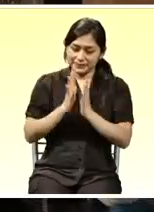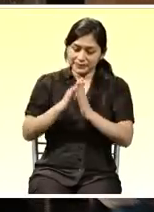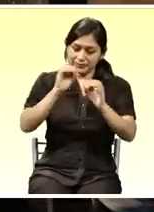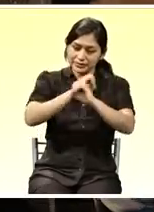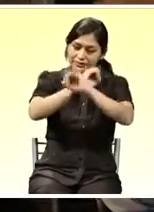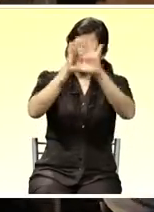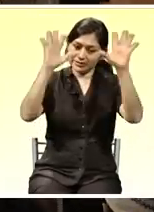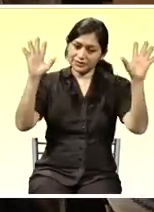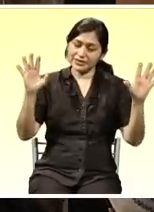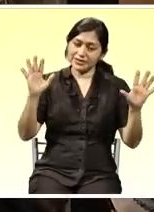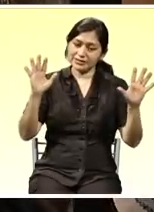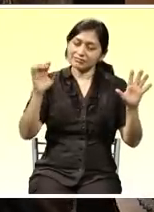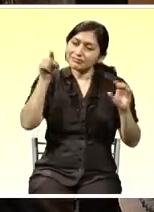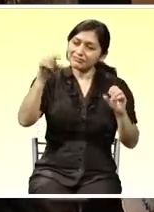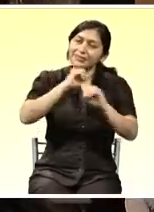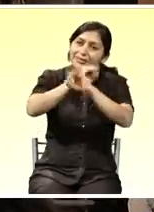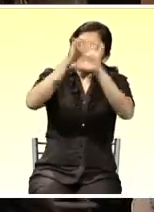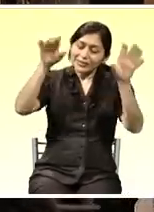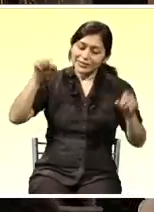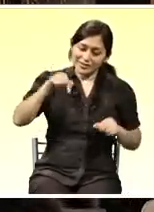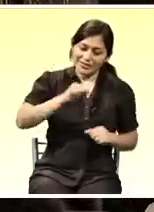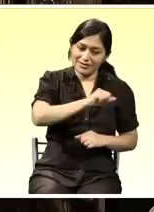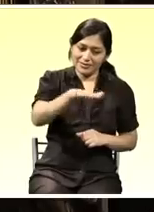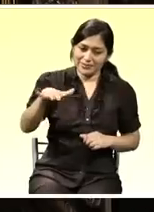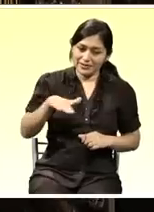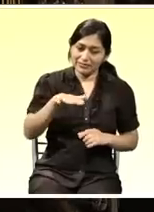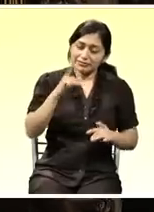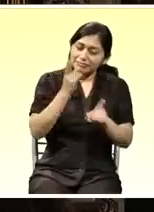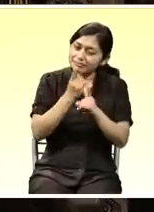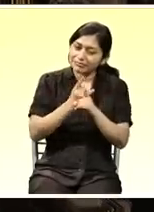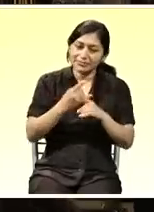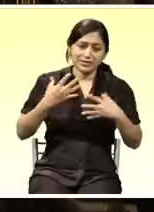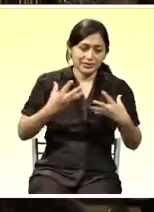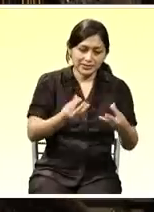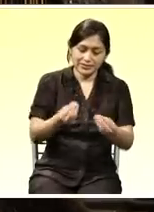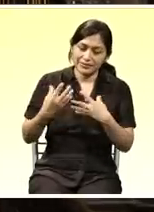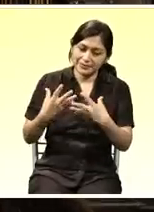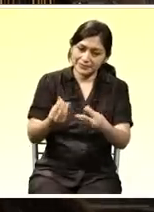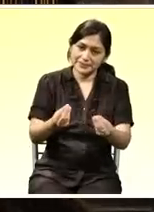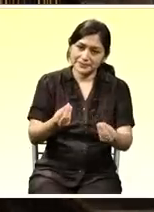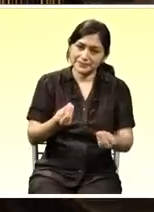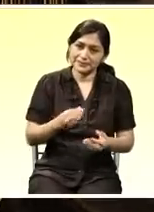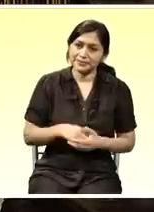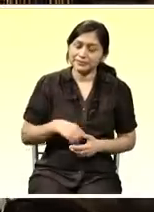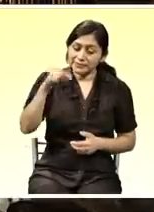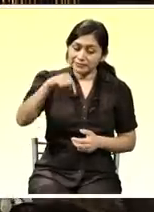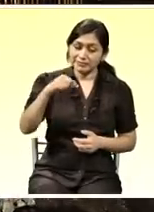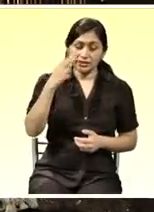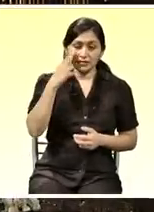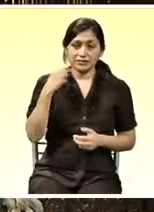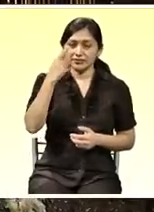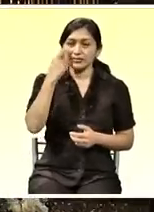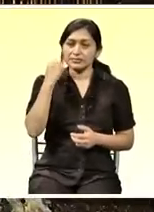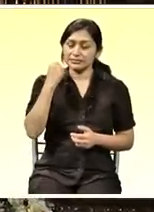milagro, gloria de este pueblo, en quien siempre halla todo su remedio. En esta novena que